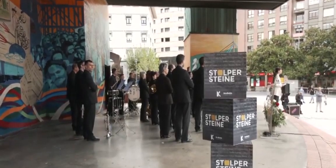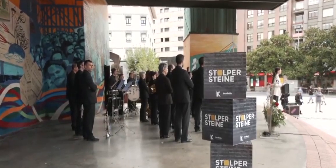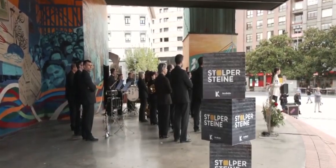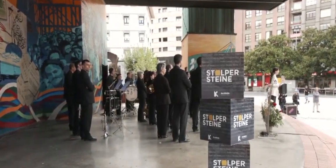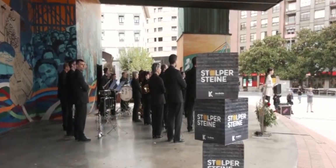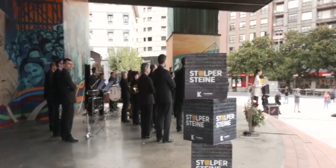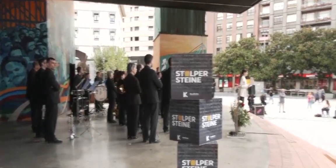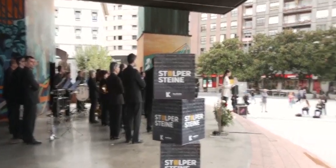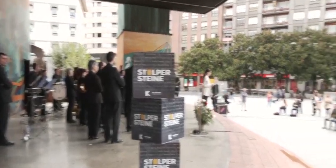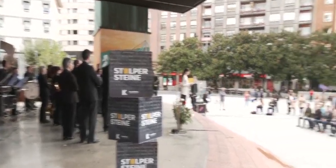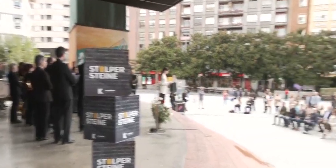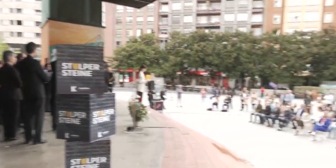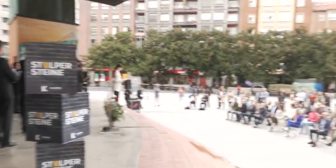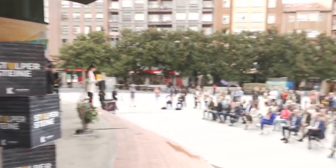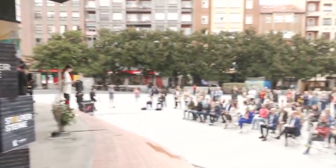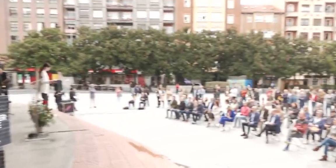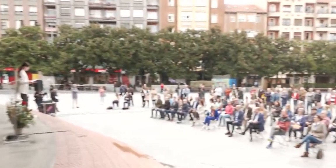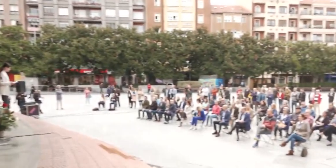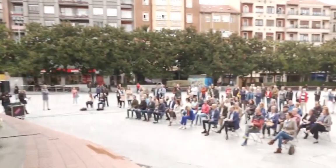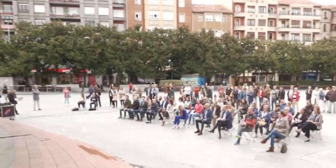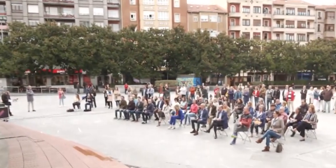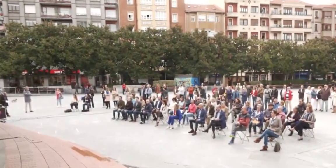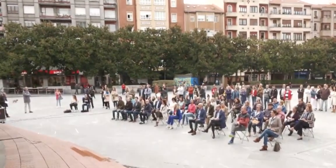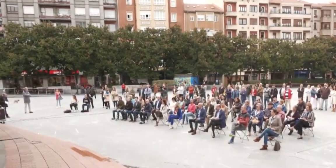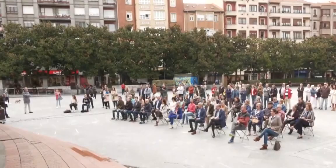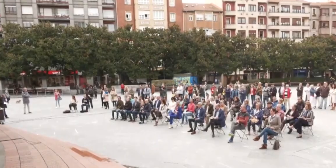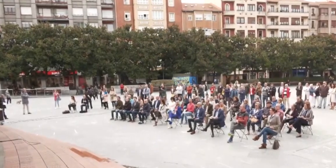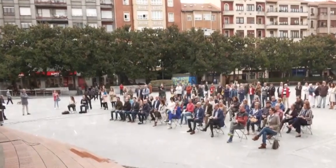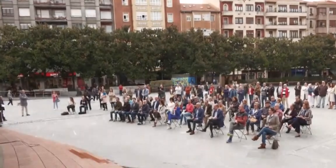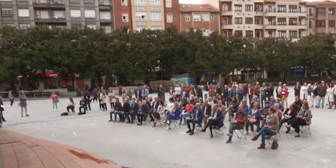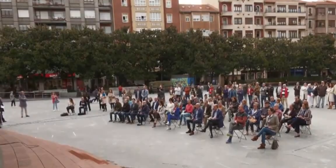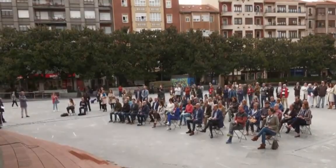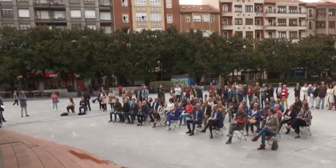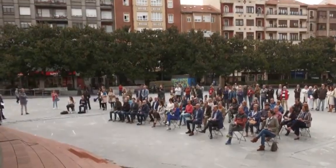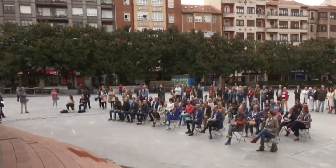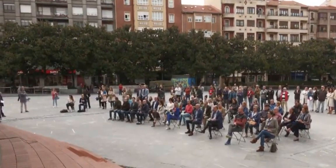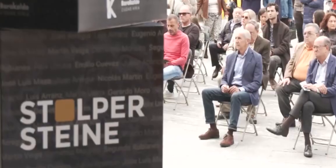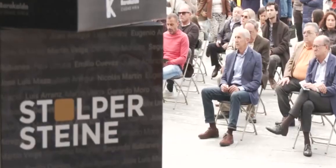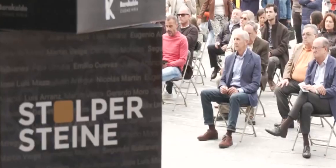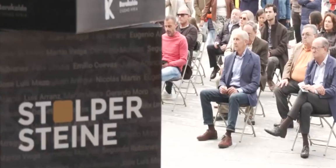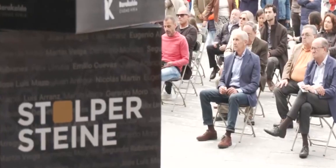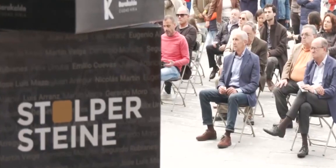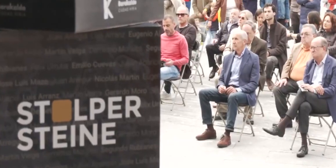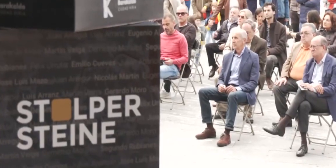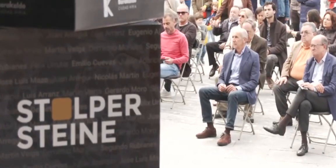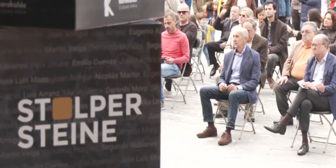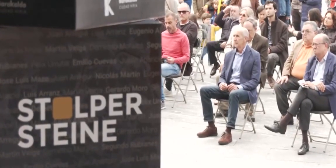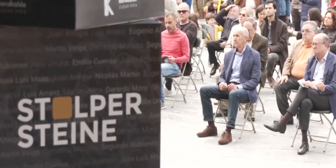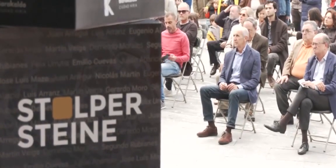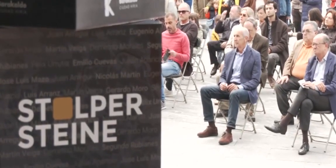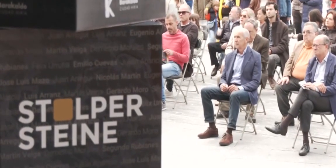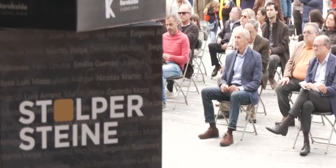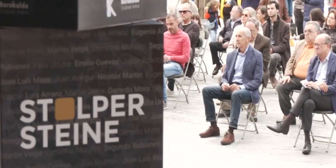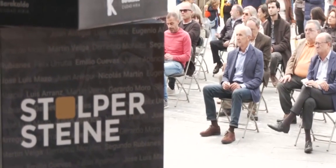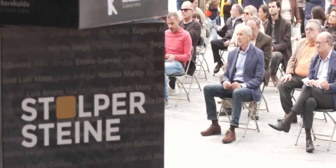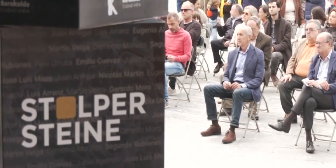víctimas del holocausto y habían estado en campos de confrontación nazi. Unos habían muerto y otros habían logrado salir. Y bueno, pues en su